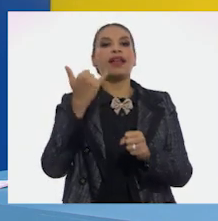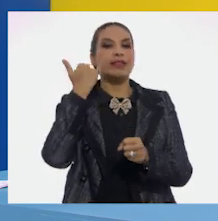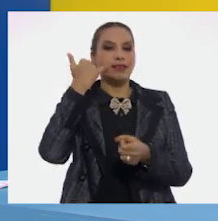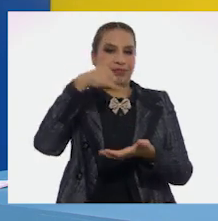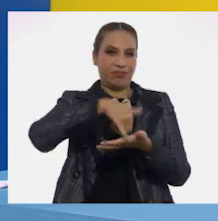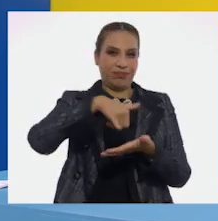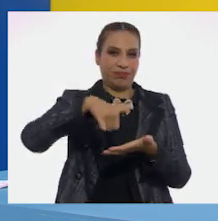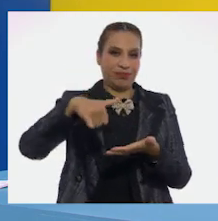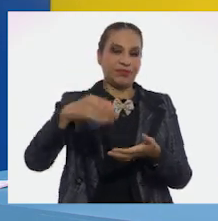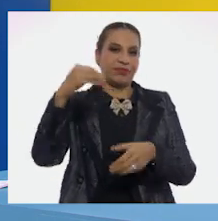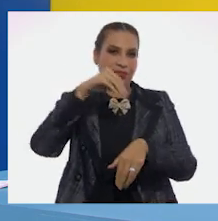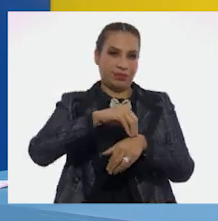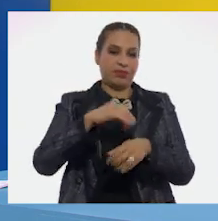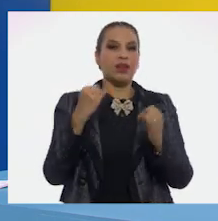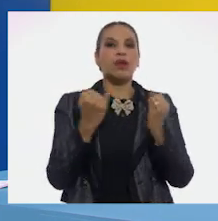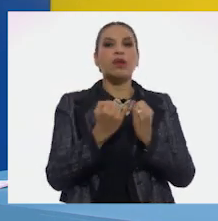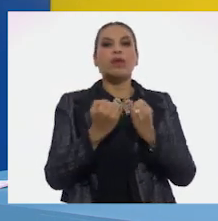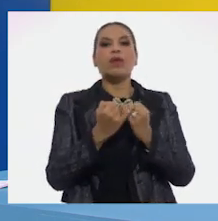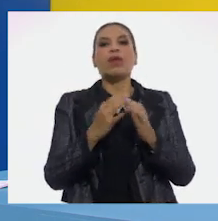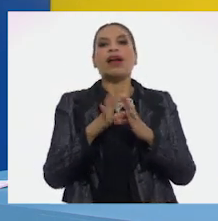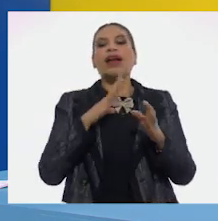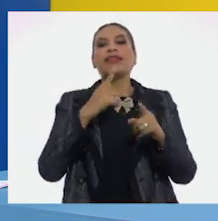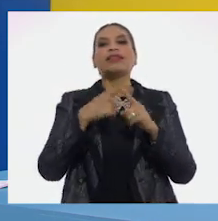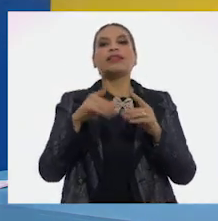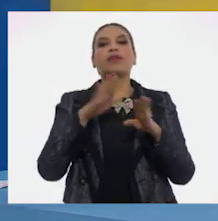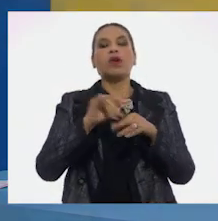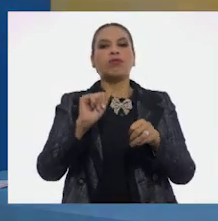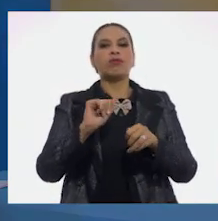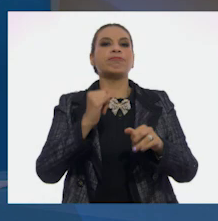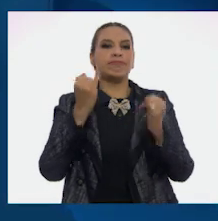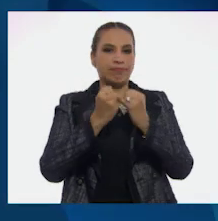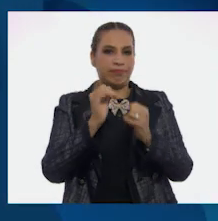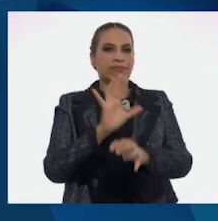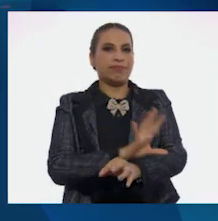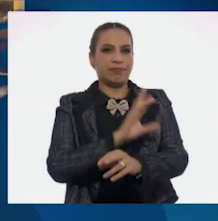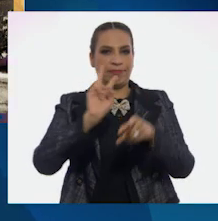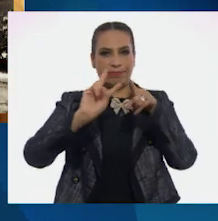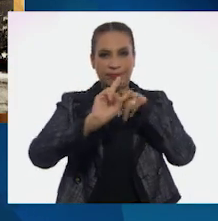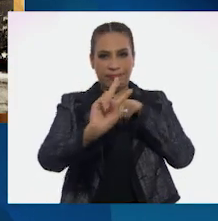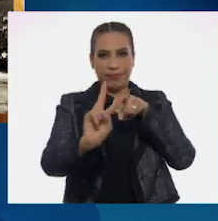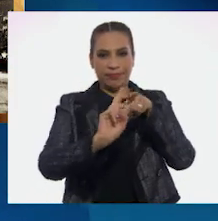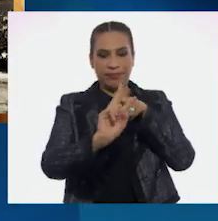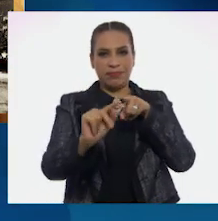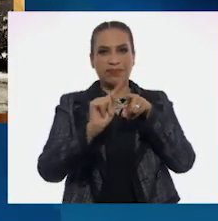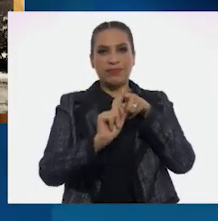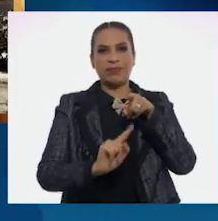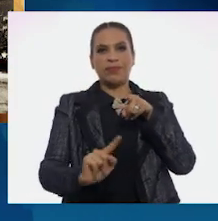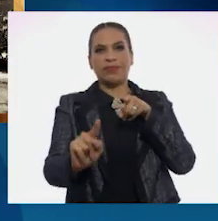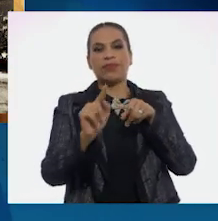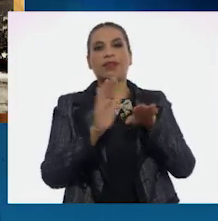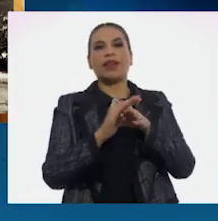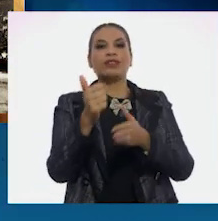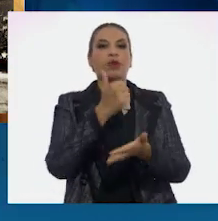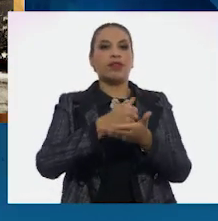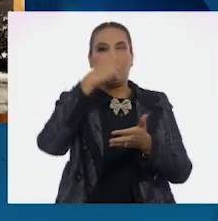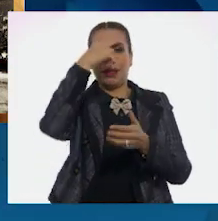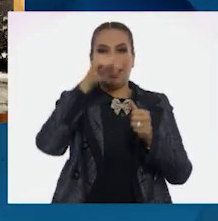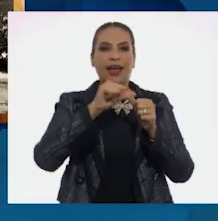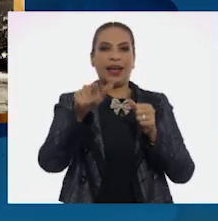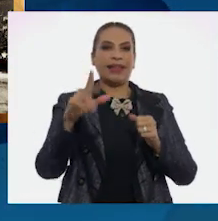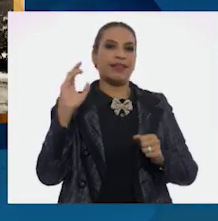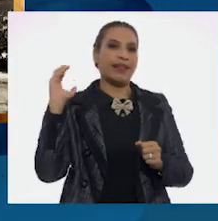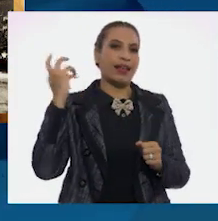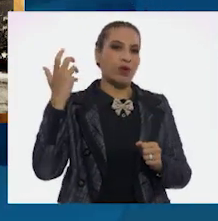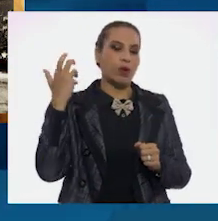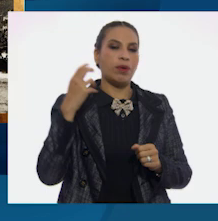teléfono. Además, se introdujeron los tranvías eléctricos. Entre las primeras rutas estuvieron la de Ciudad de México-Tacubaya